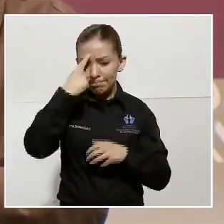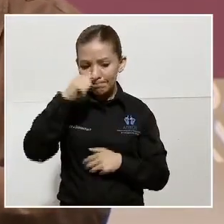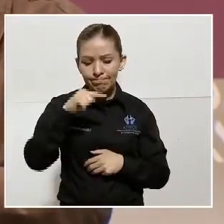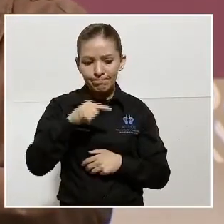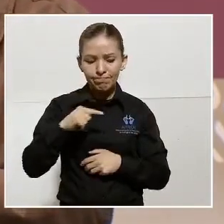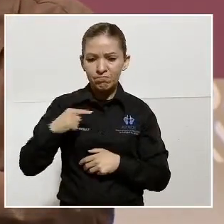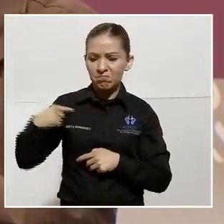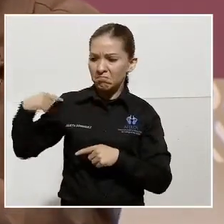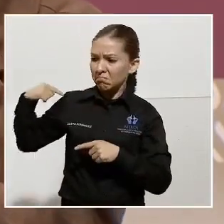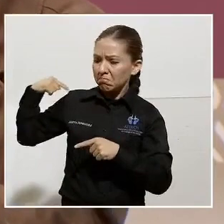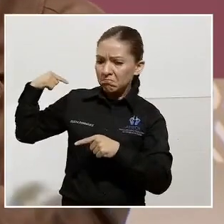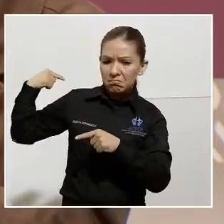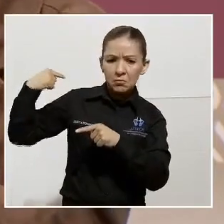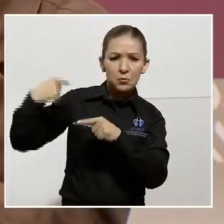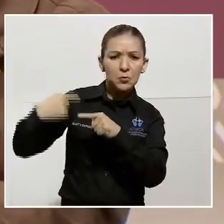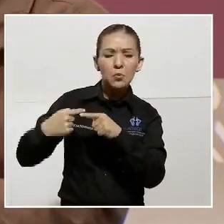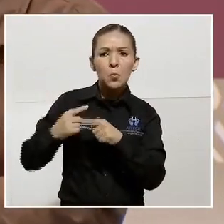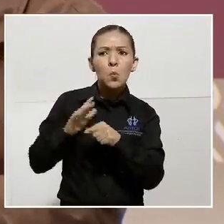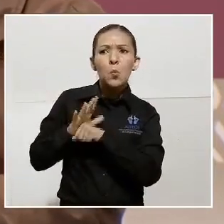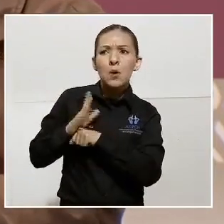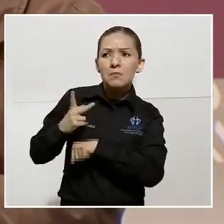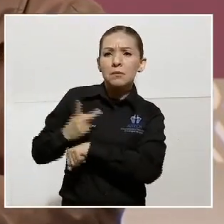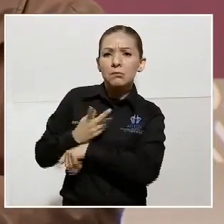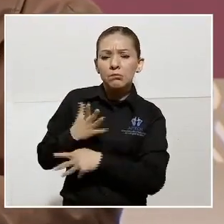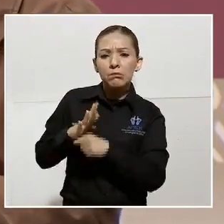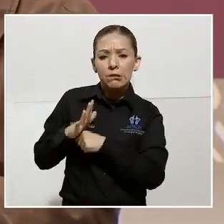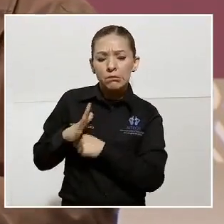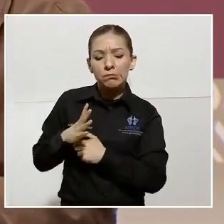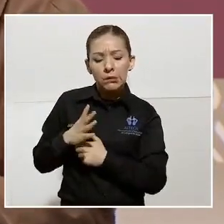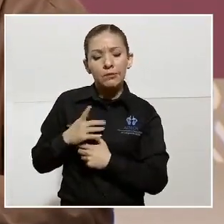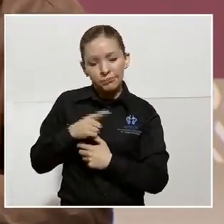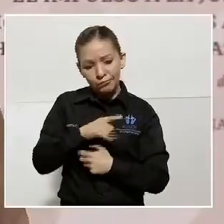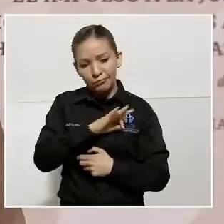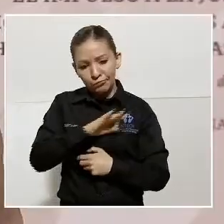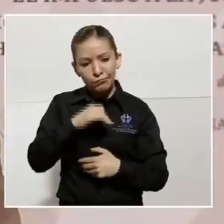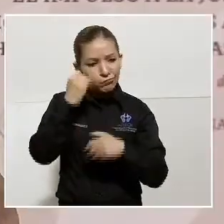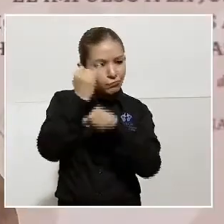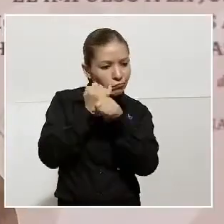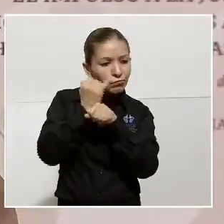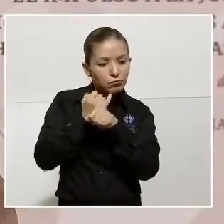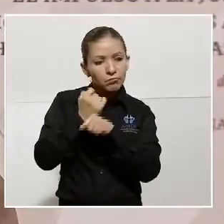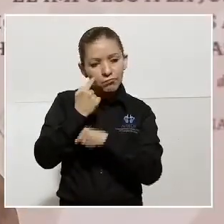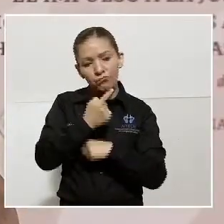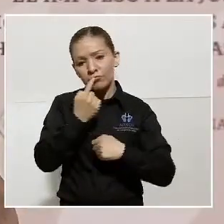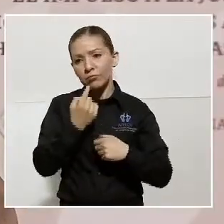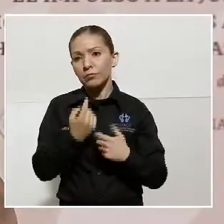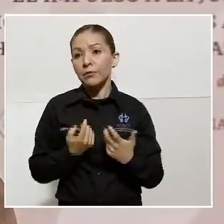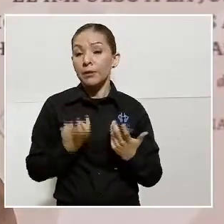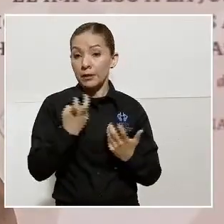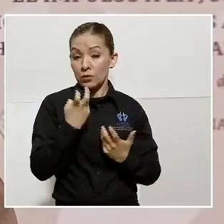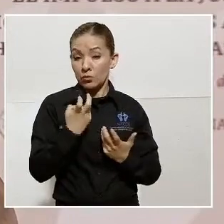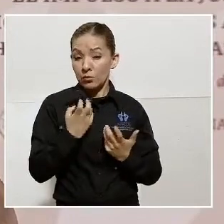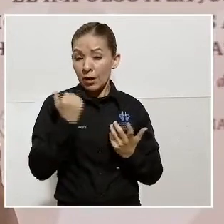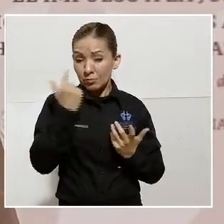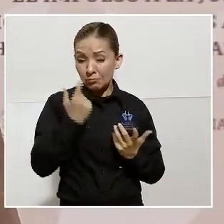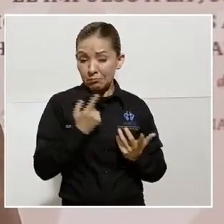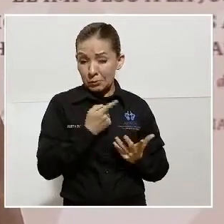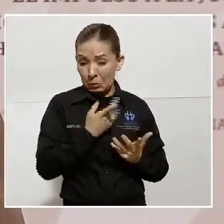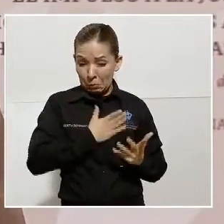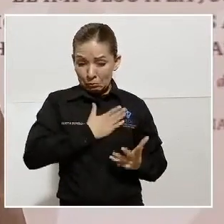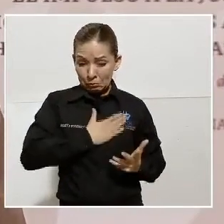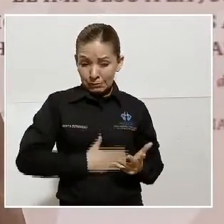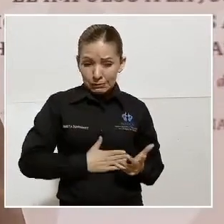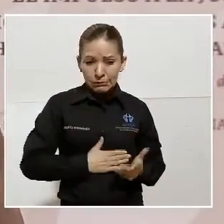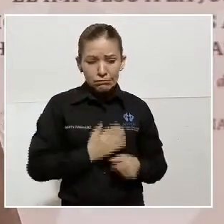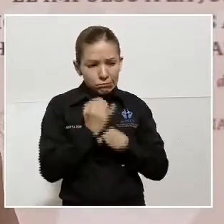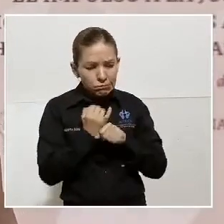esclarecimiento histórico de estos hechos. El Comité de Impulso a la Justicia, que no es un asunto menor, hay que